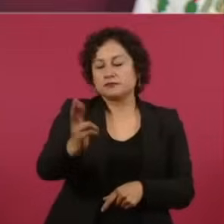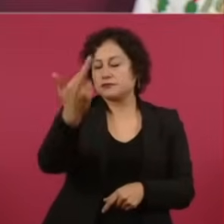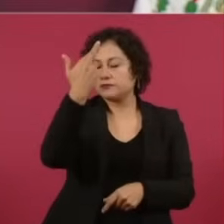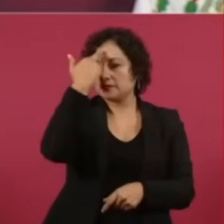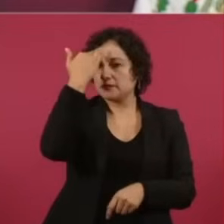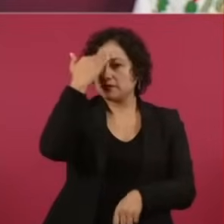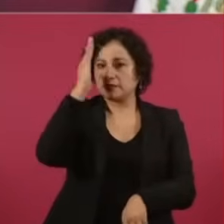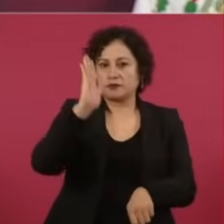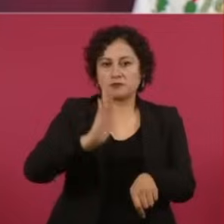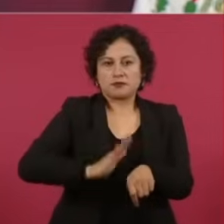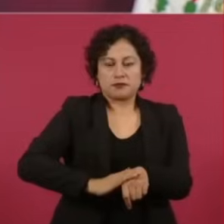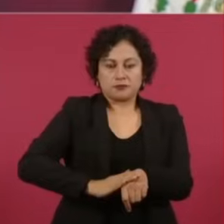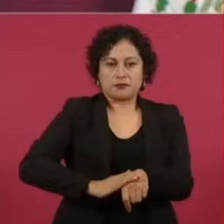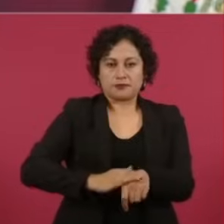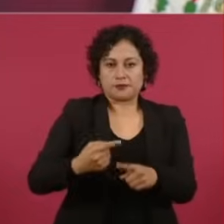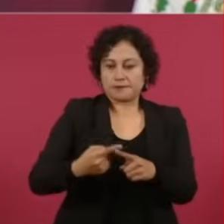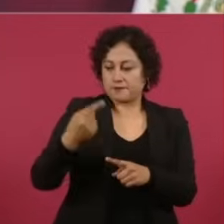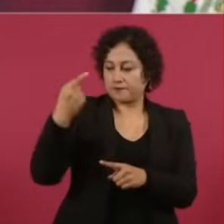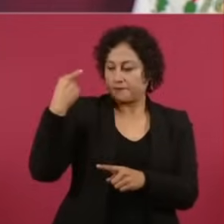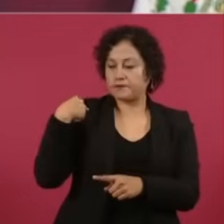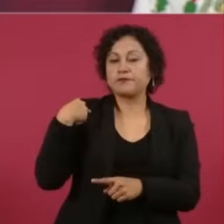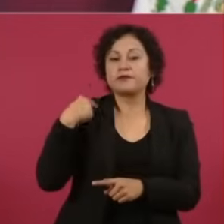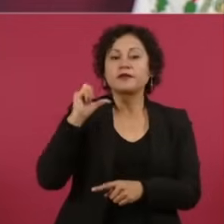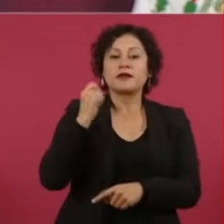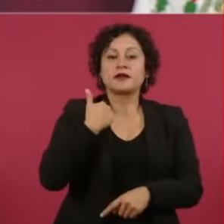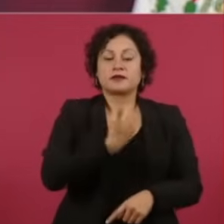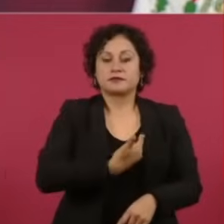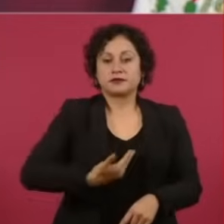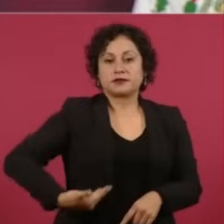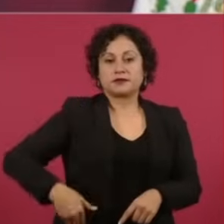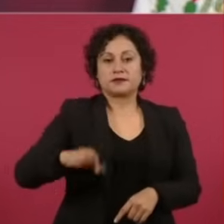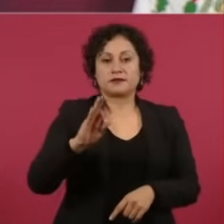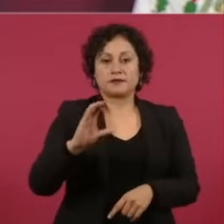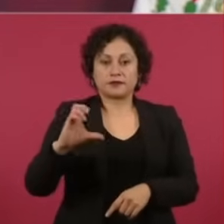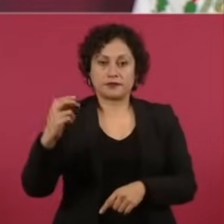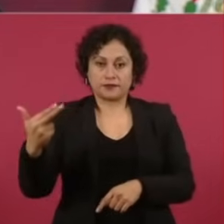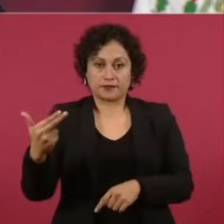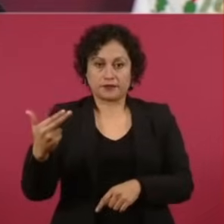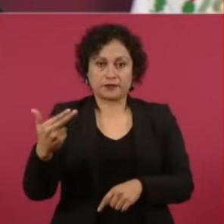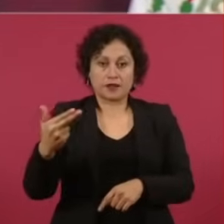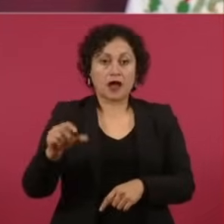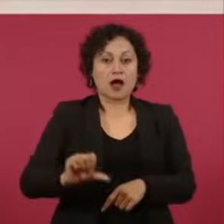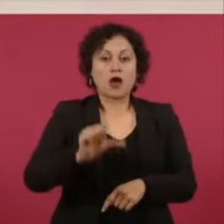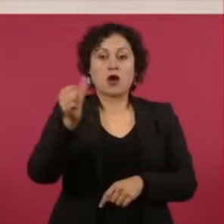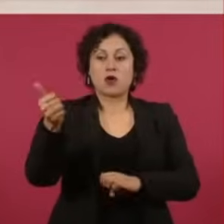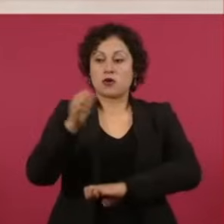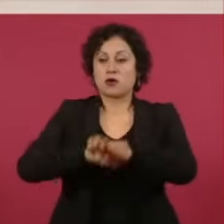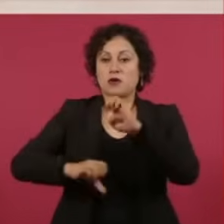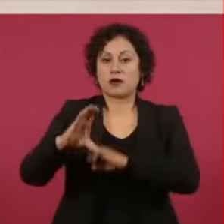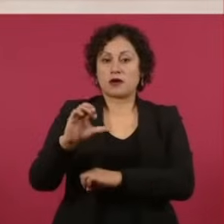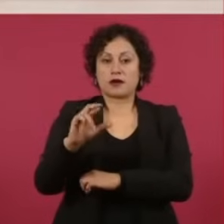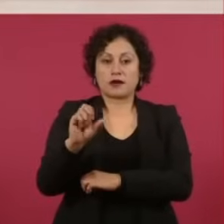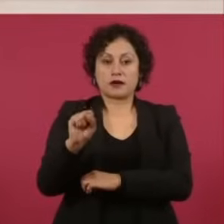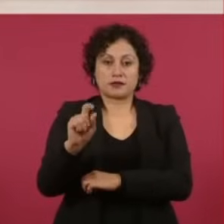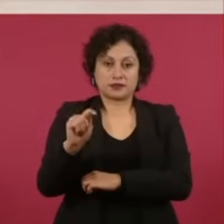de Calderón, con Carstens, la eminencia Carstens,